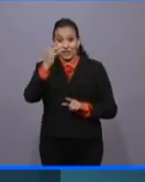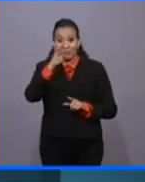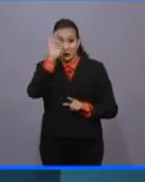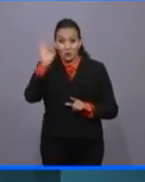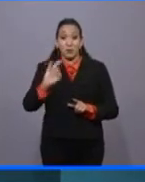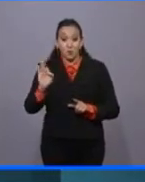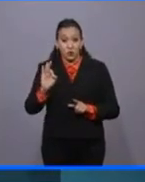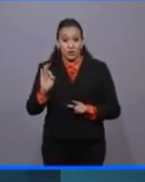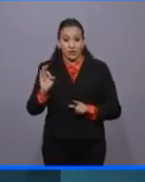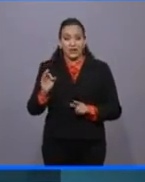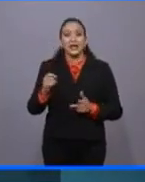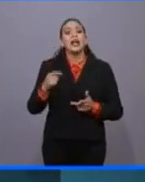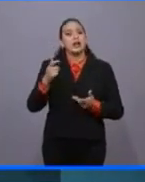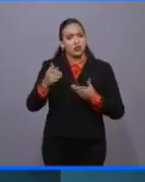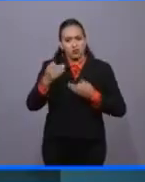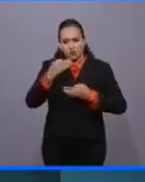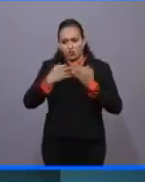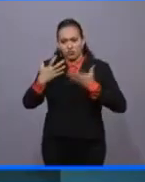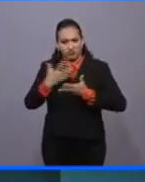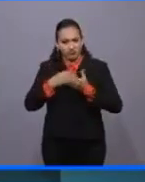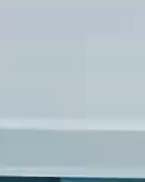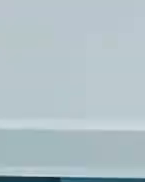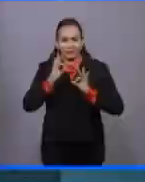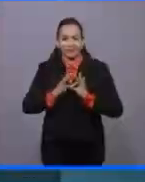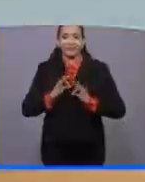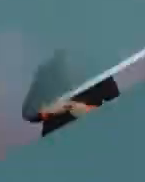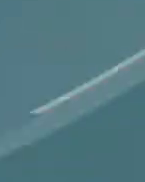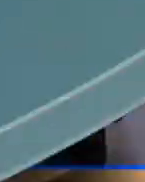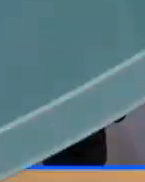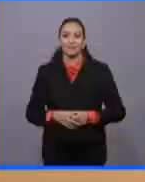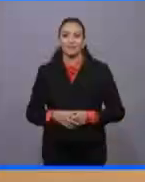de ingresos extraordinarios.